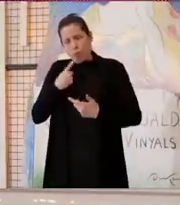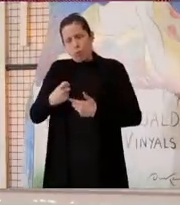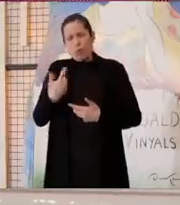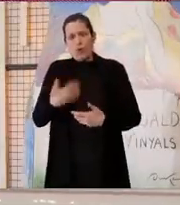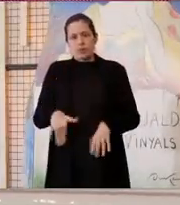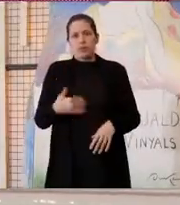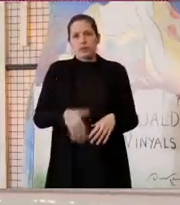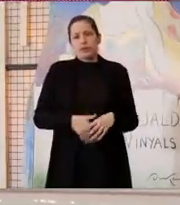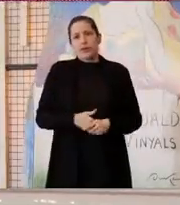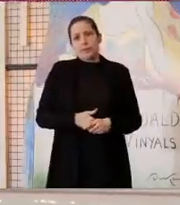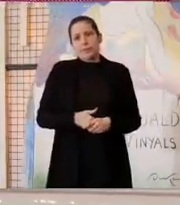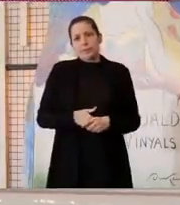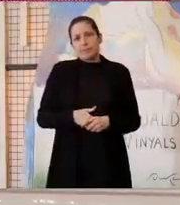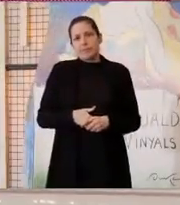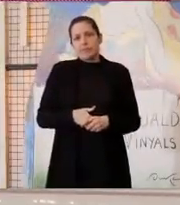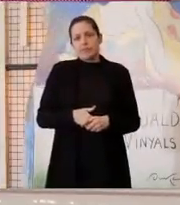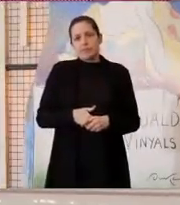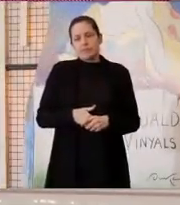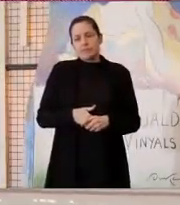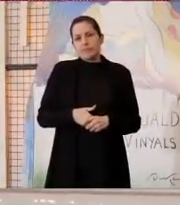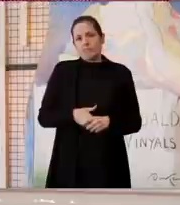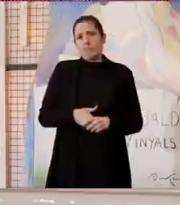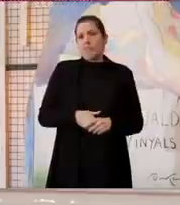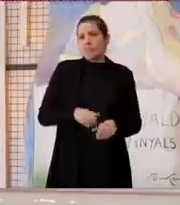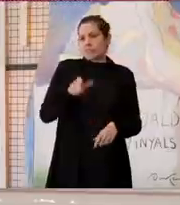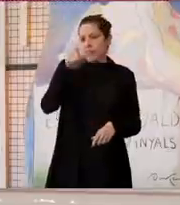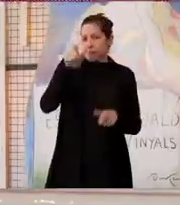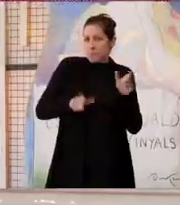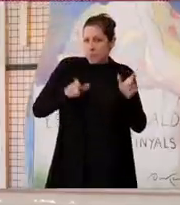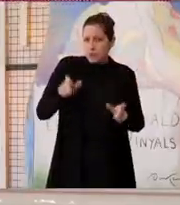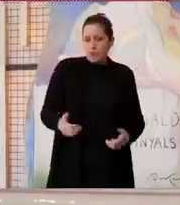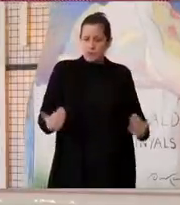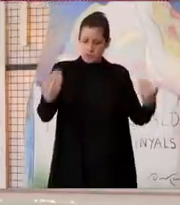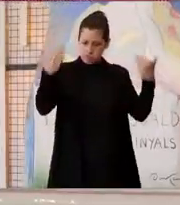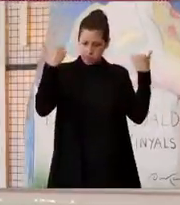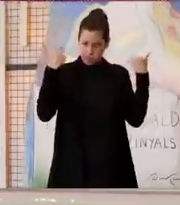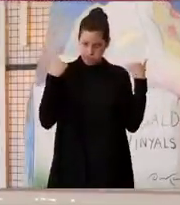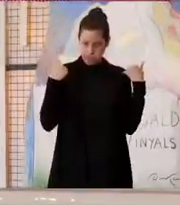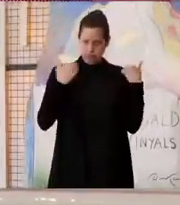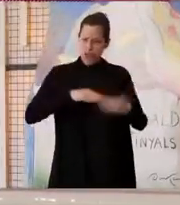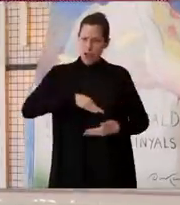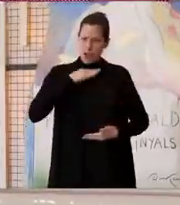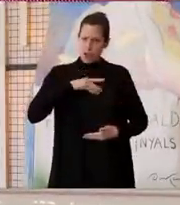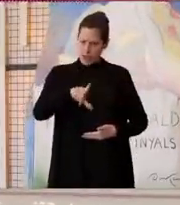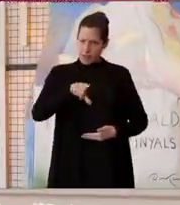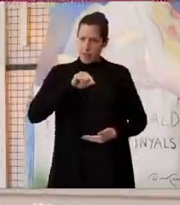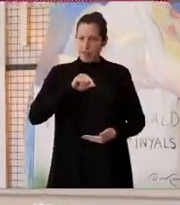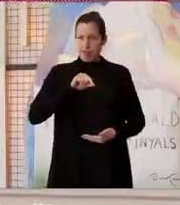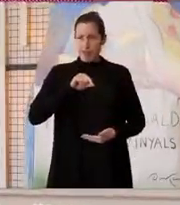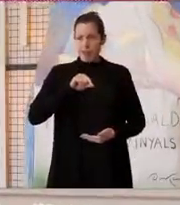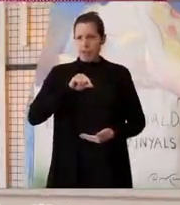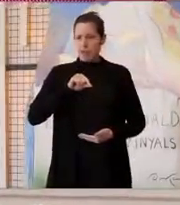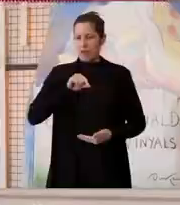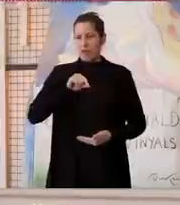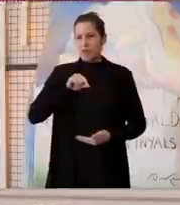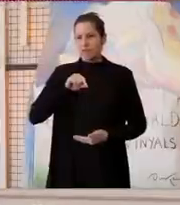que los altos cargos que tienen capacidad de decidir acepten tu autoridad es que también te la tienes